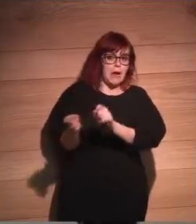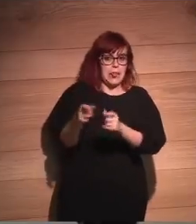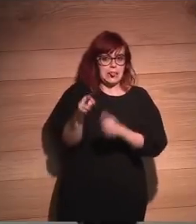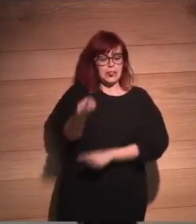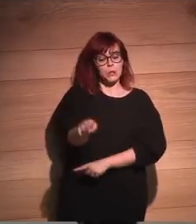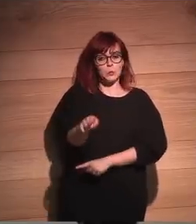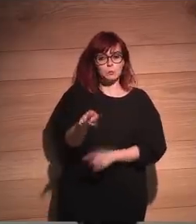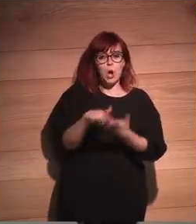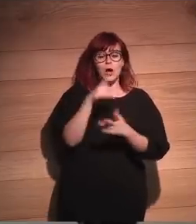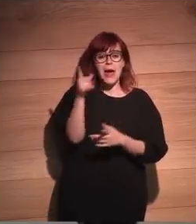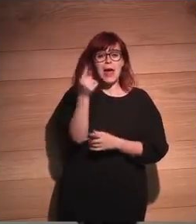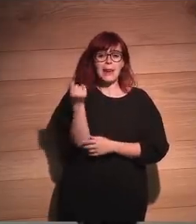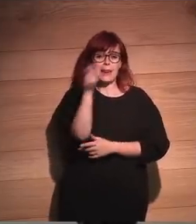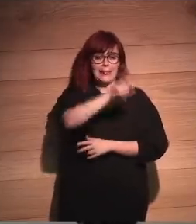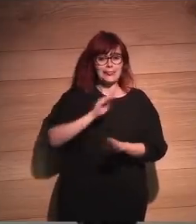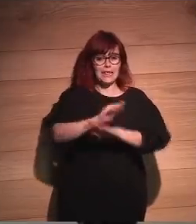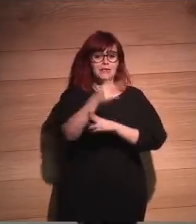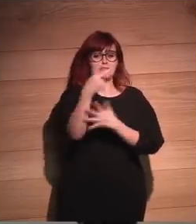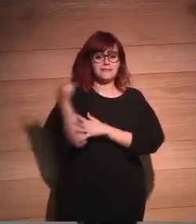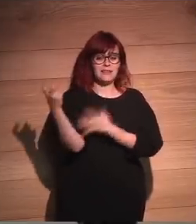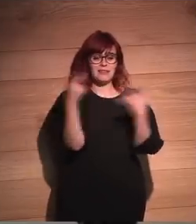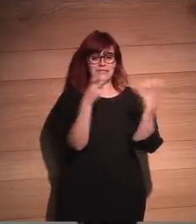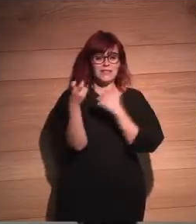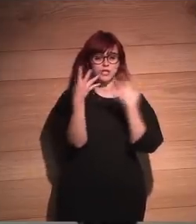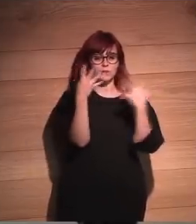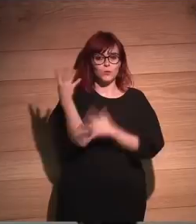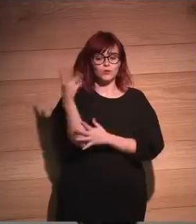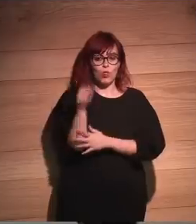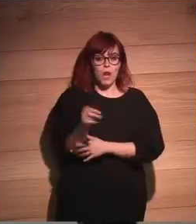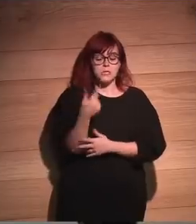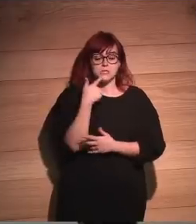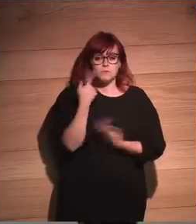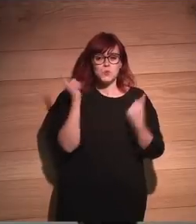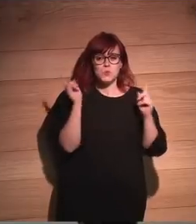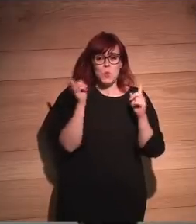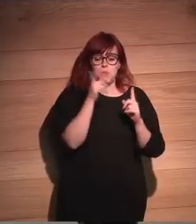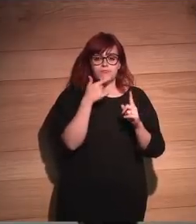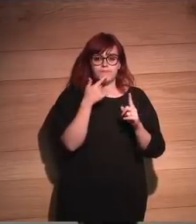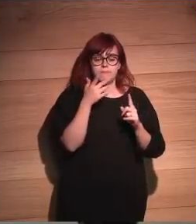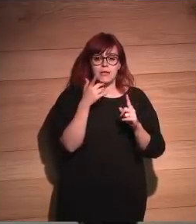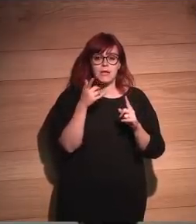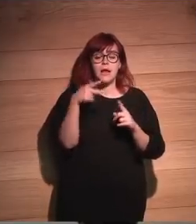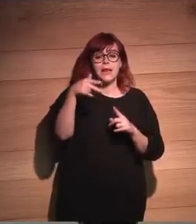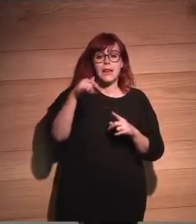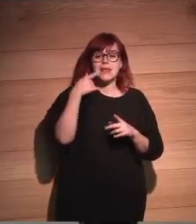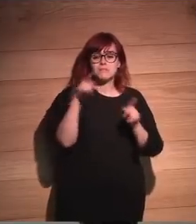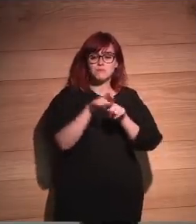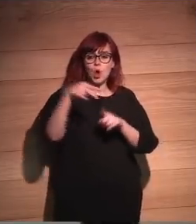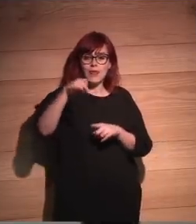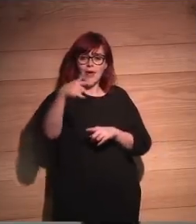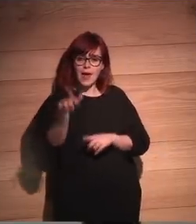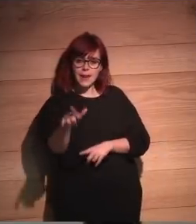que tienen una renta per cápita de 794 dólares, no digamos Níger, que